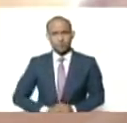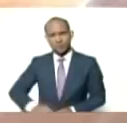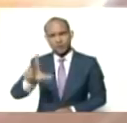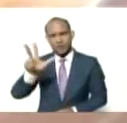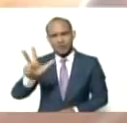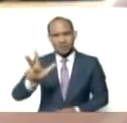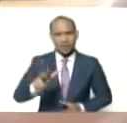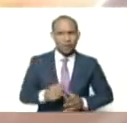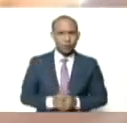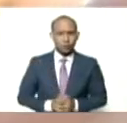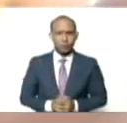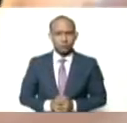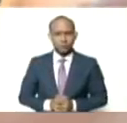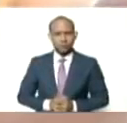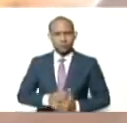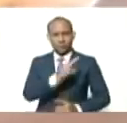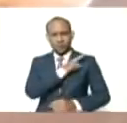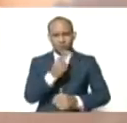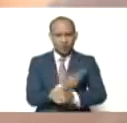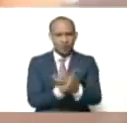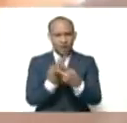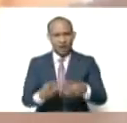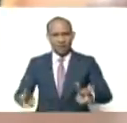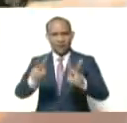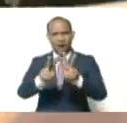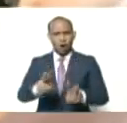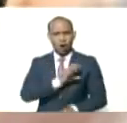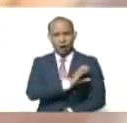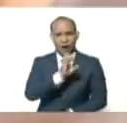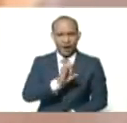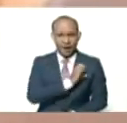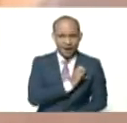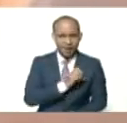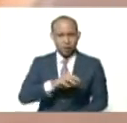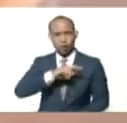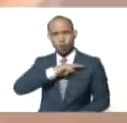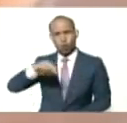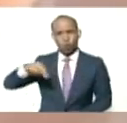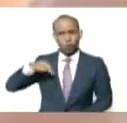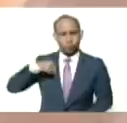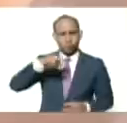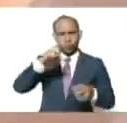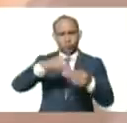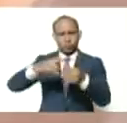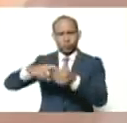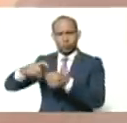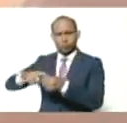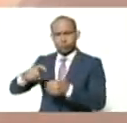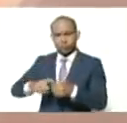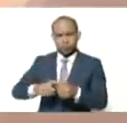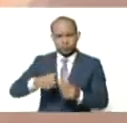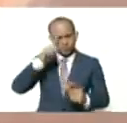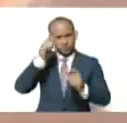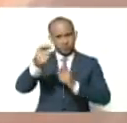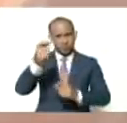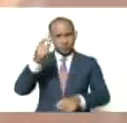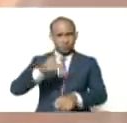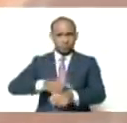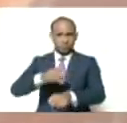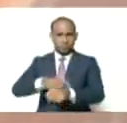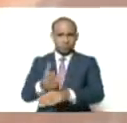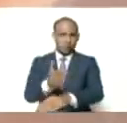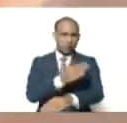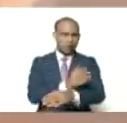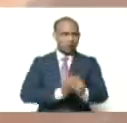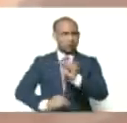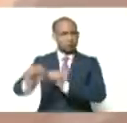Tercero, fortalecer los valores éticos de toda nuestra militancia, haciendo reconocimiento oportuno a quienes